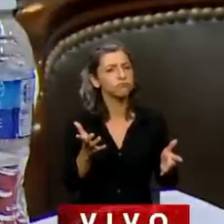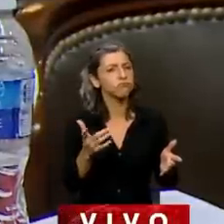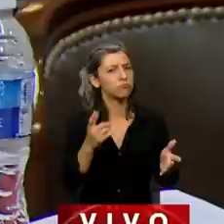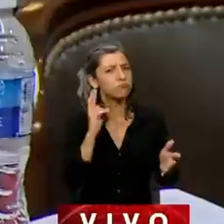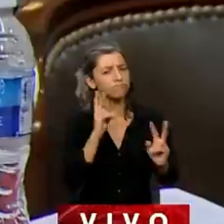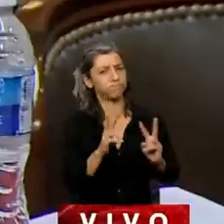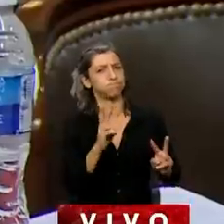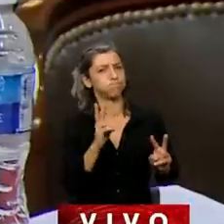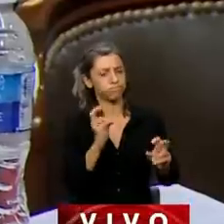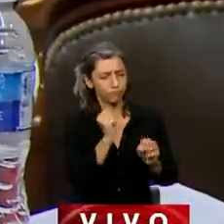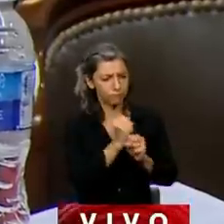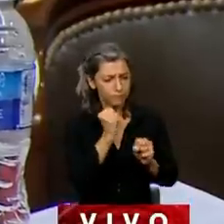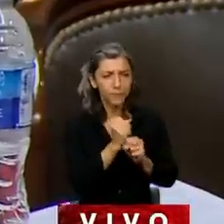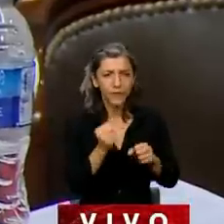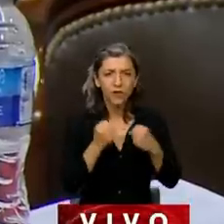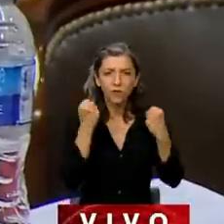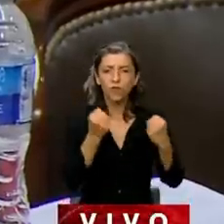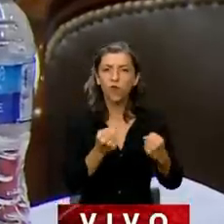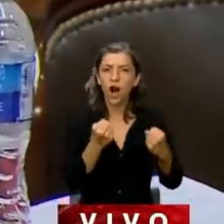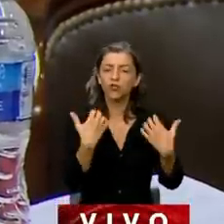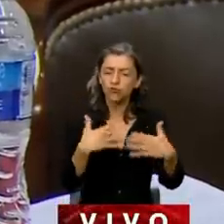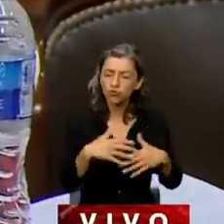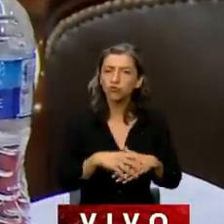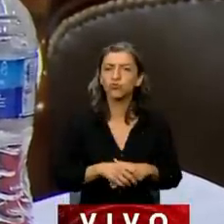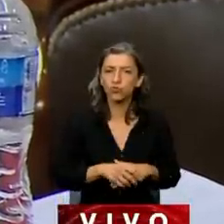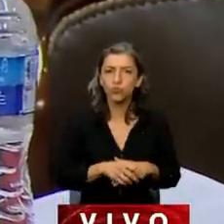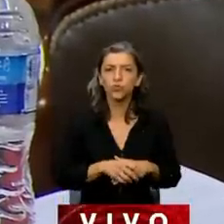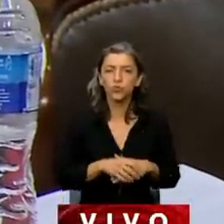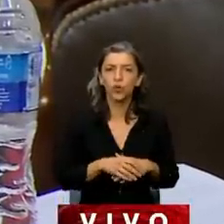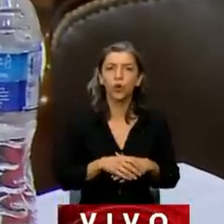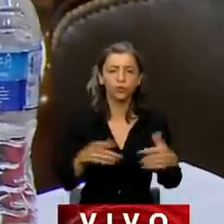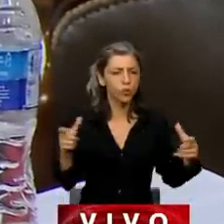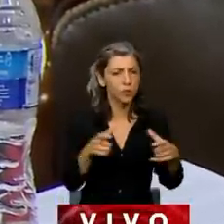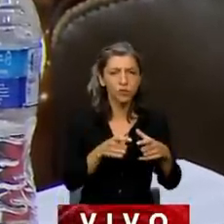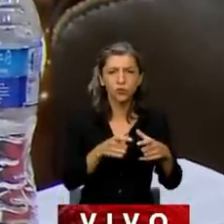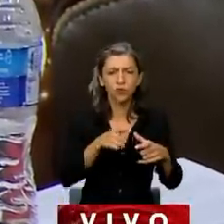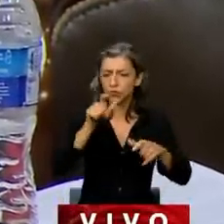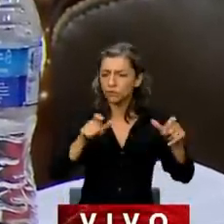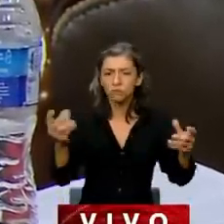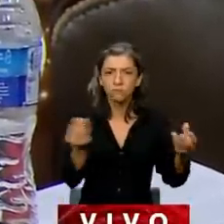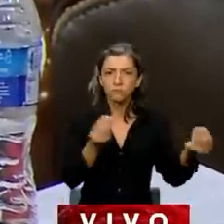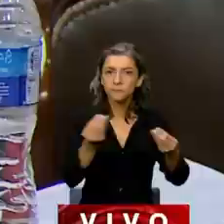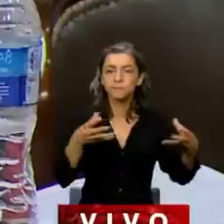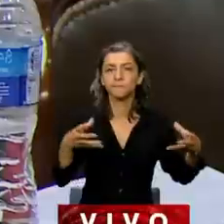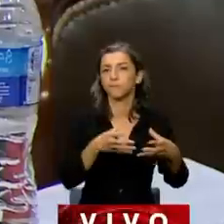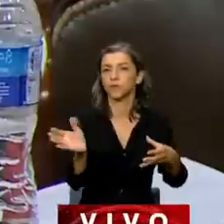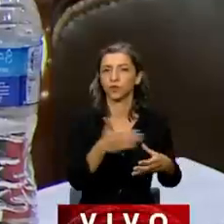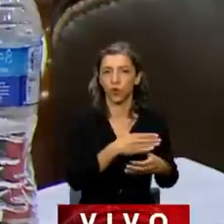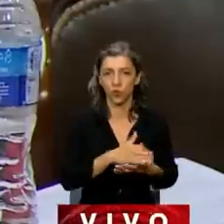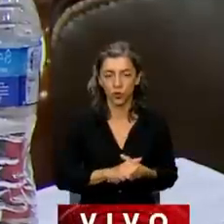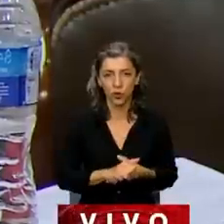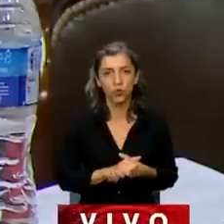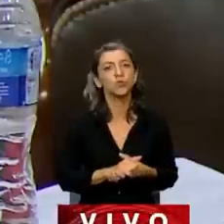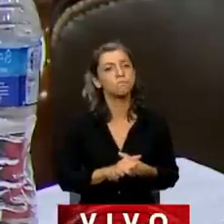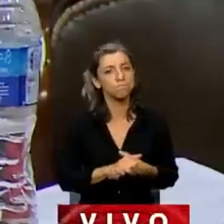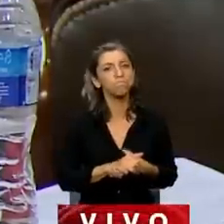mucho, con mucho esfuerzo, con todos los integrantes de la comisión para que hoy tengamos